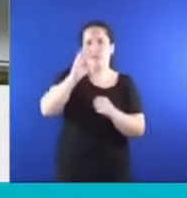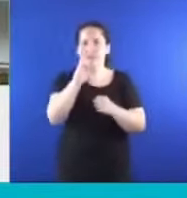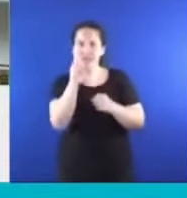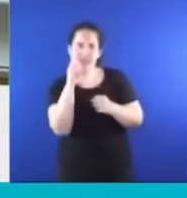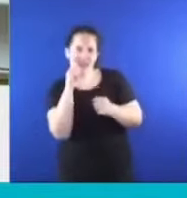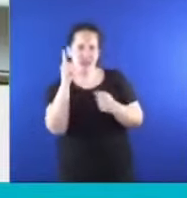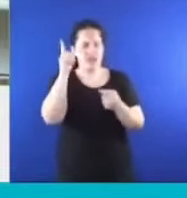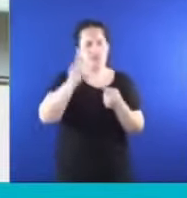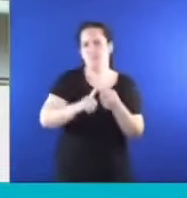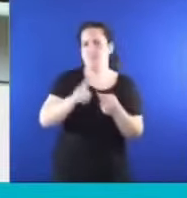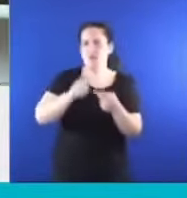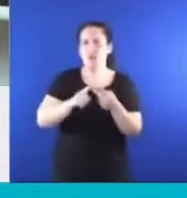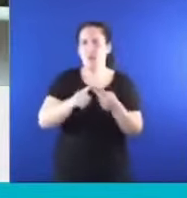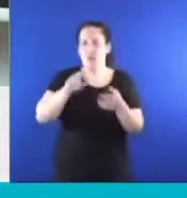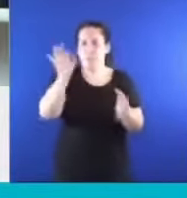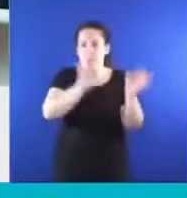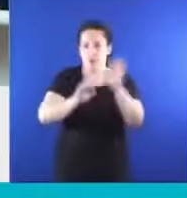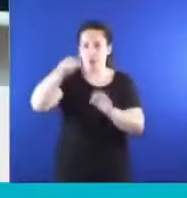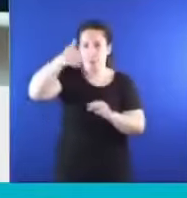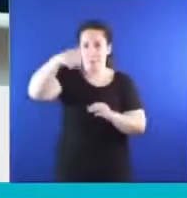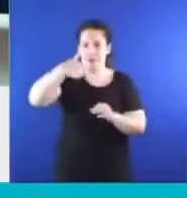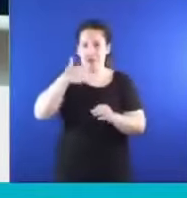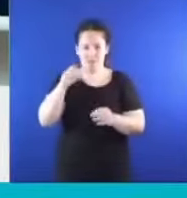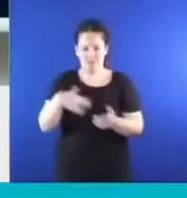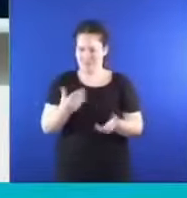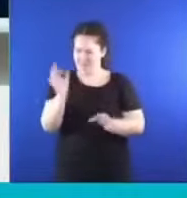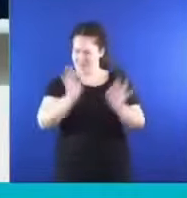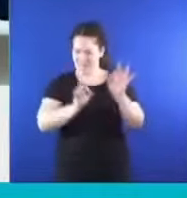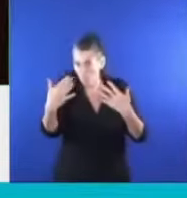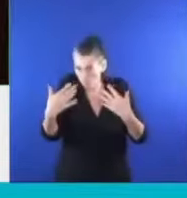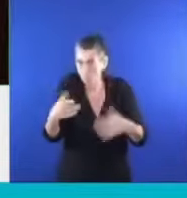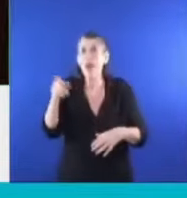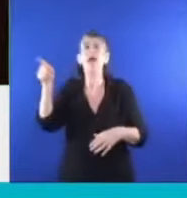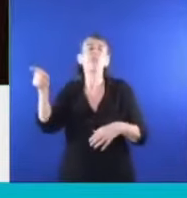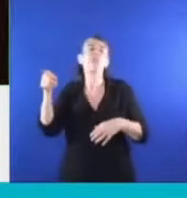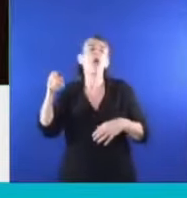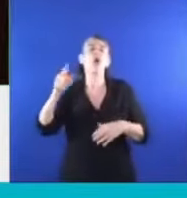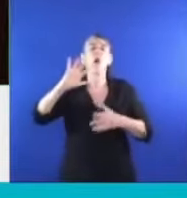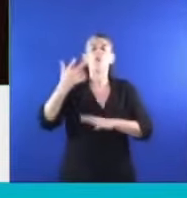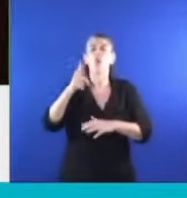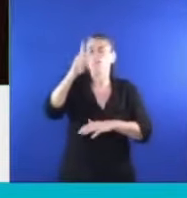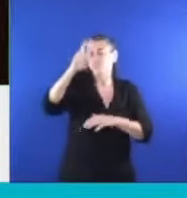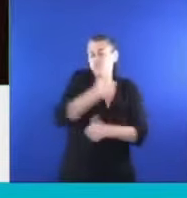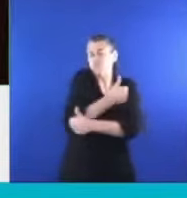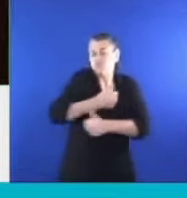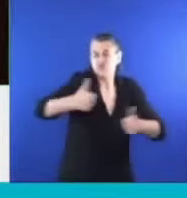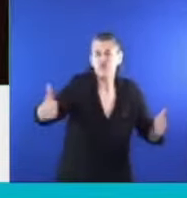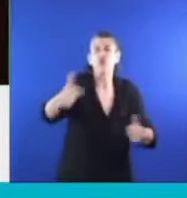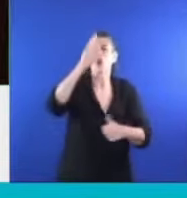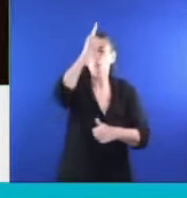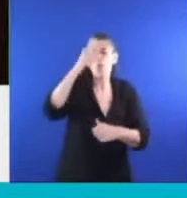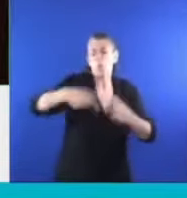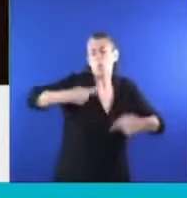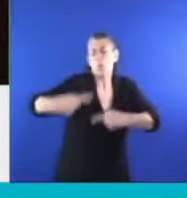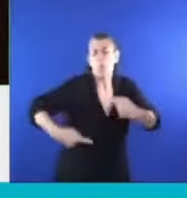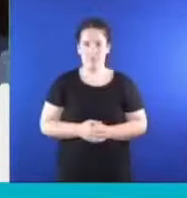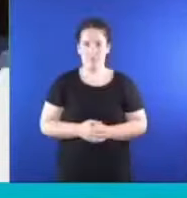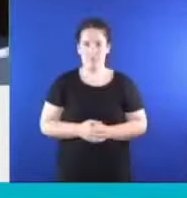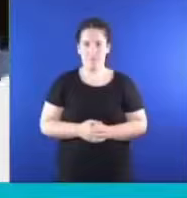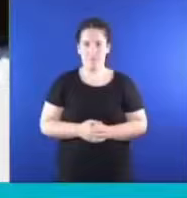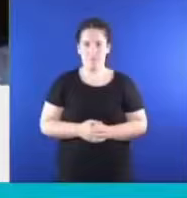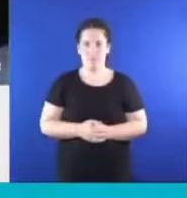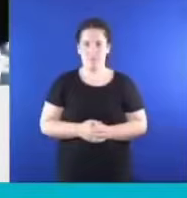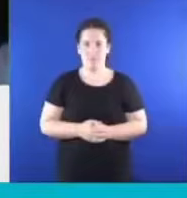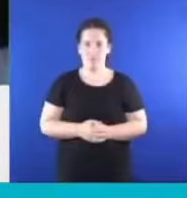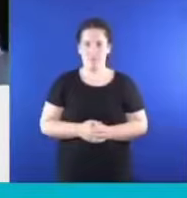injuriar, podrán mentir, podrán sacar los tanques a las redes. Nosotros vamos a seguir recorriendo todos los pueblos, vamos a seguir